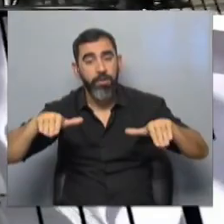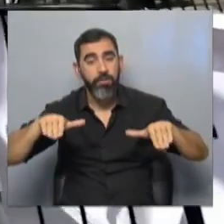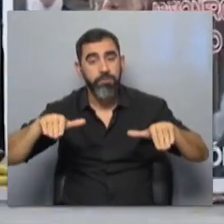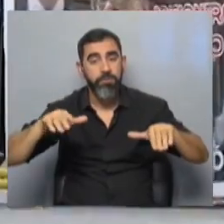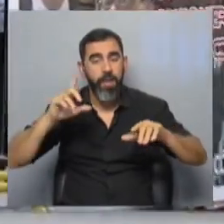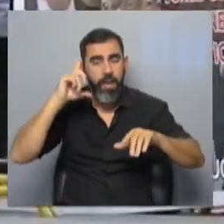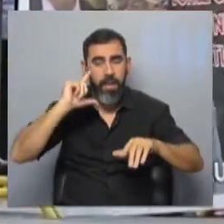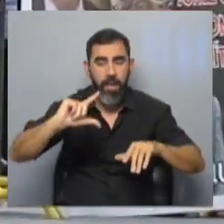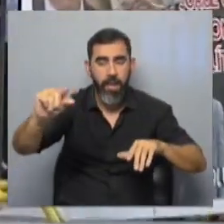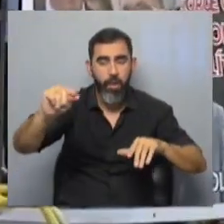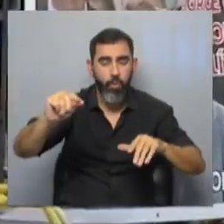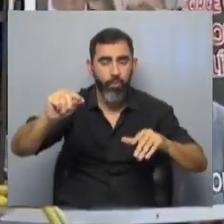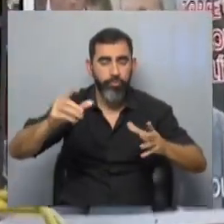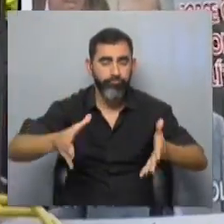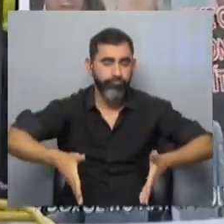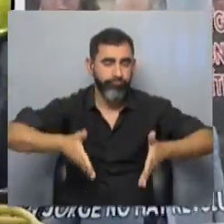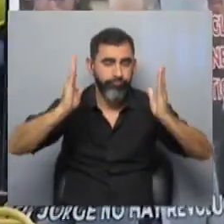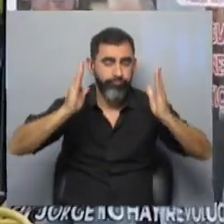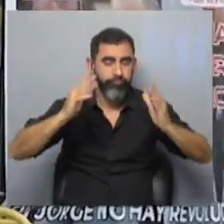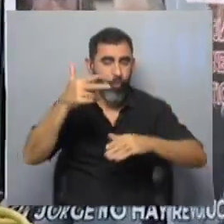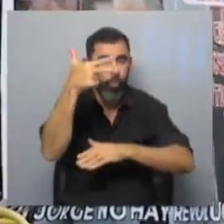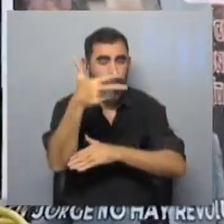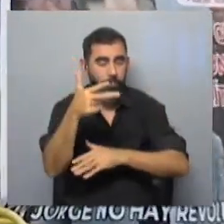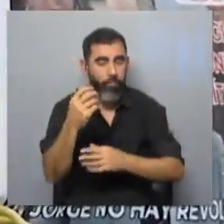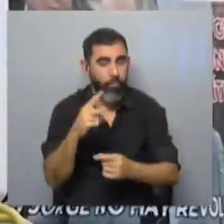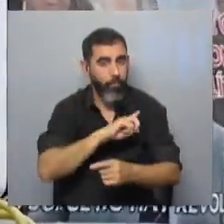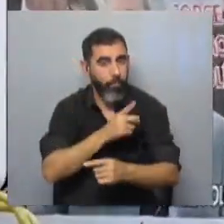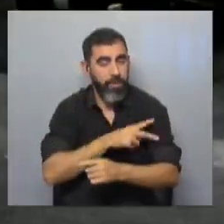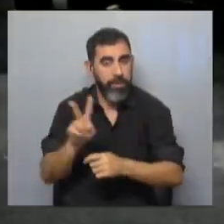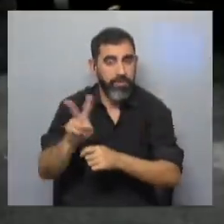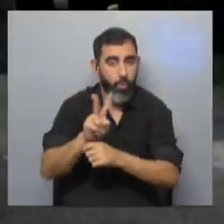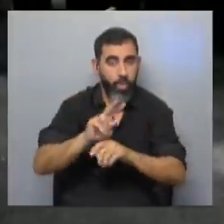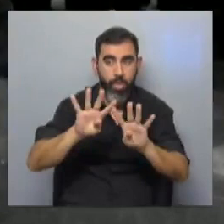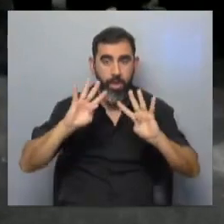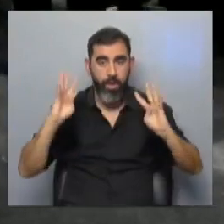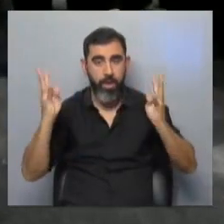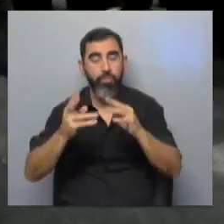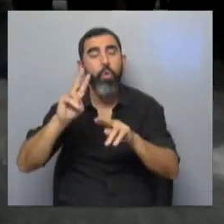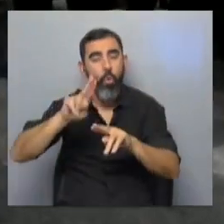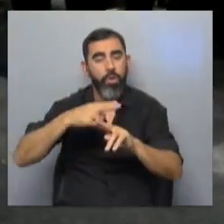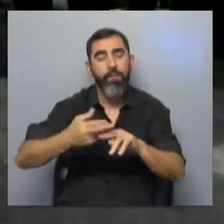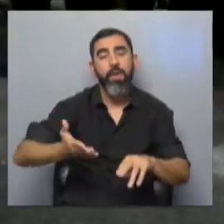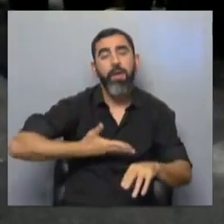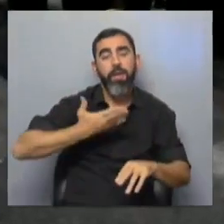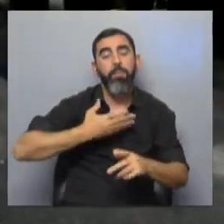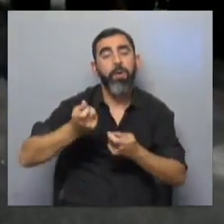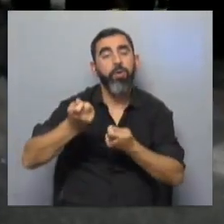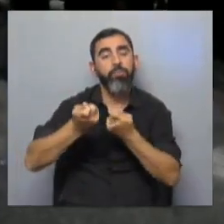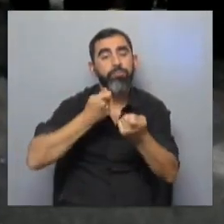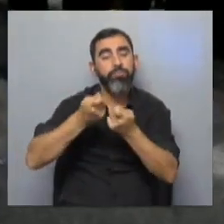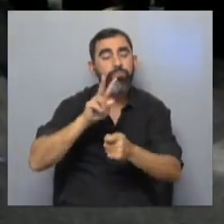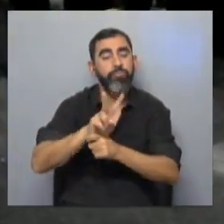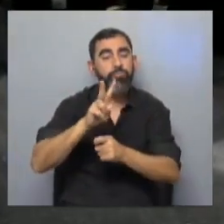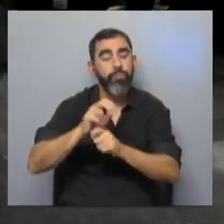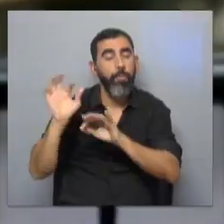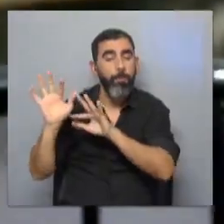quedaron alejadas del centro de convenciones por el fuerte dispositivo de seguridad desplegado, volvieron a reclamar una regulación migratoria